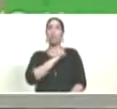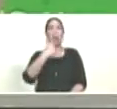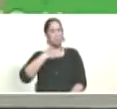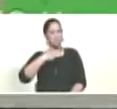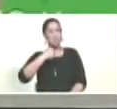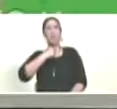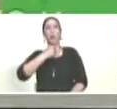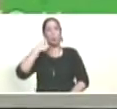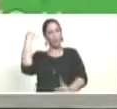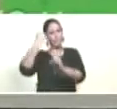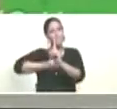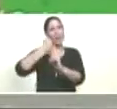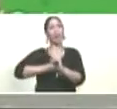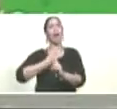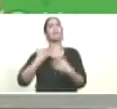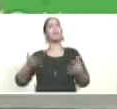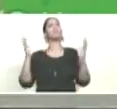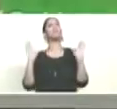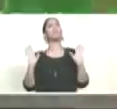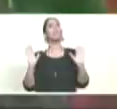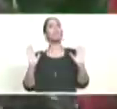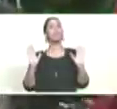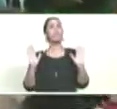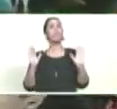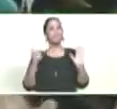Me gusta la batalla.